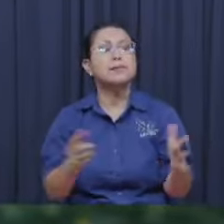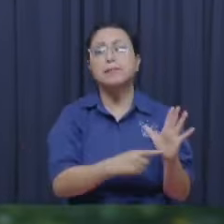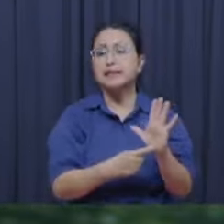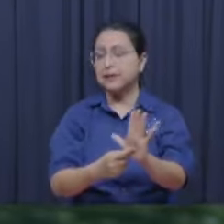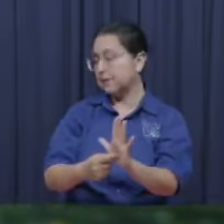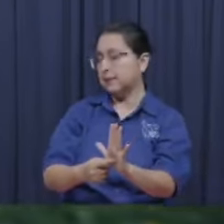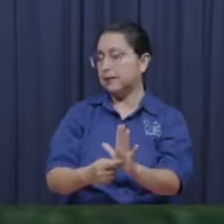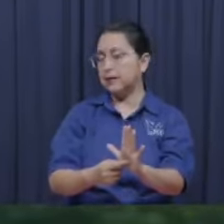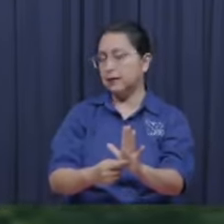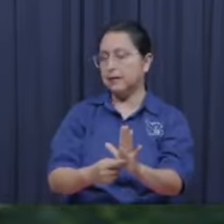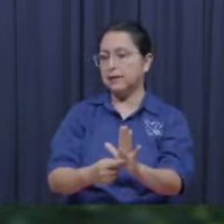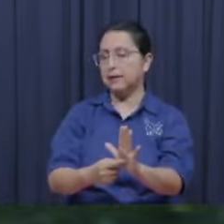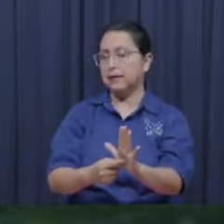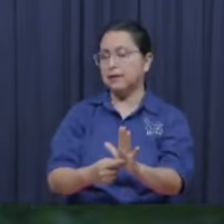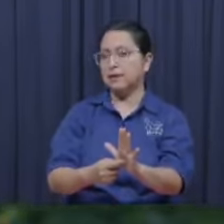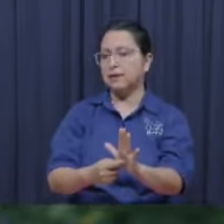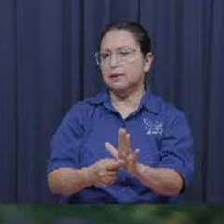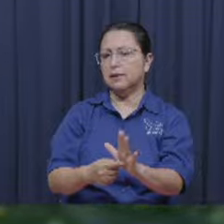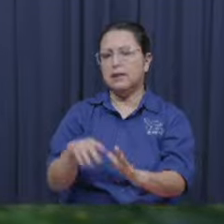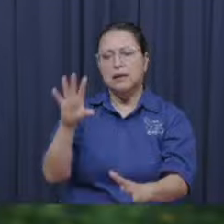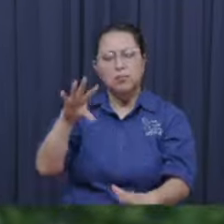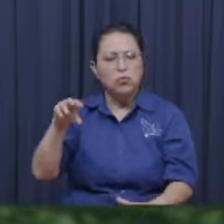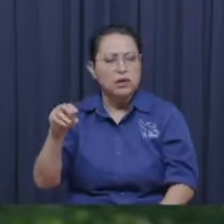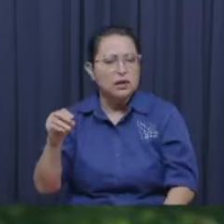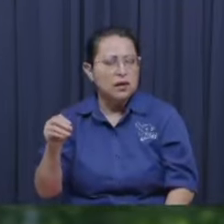por qué no fue un ángel.